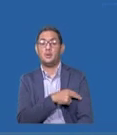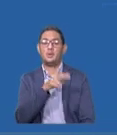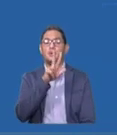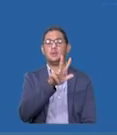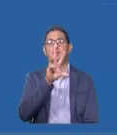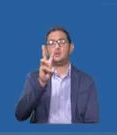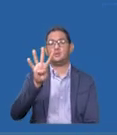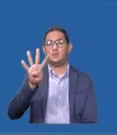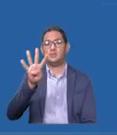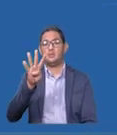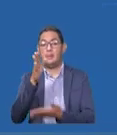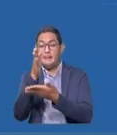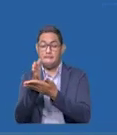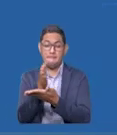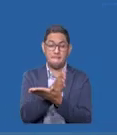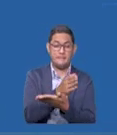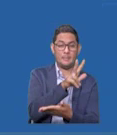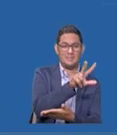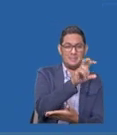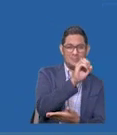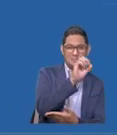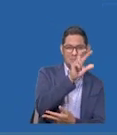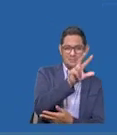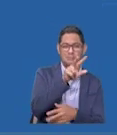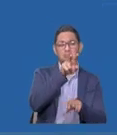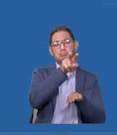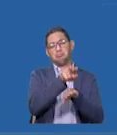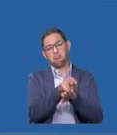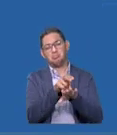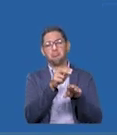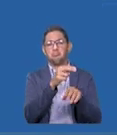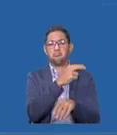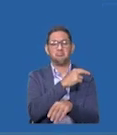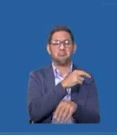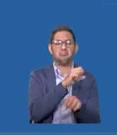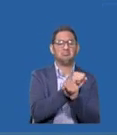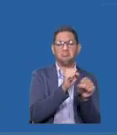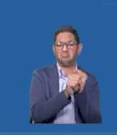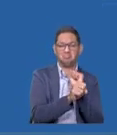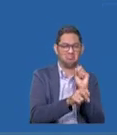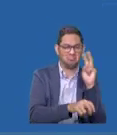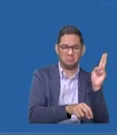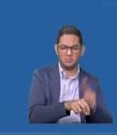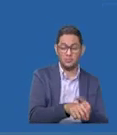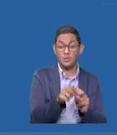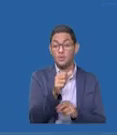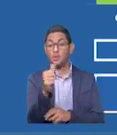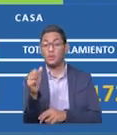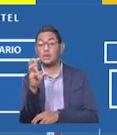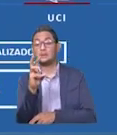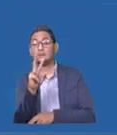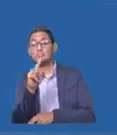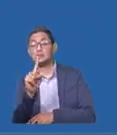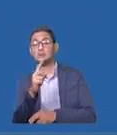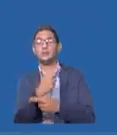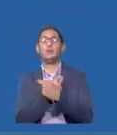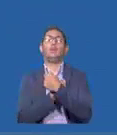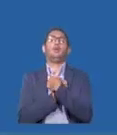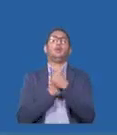de los cuales 303 se mantienen inshallah y 61 en la unidad de cuidados intensivos